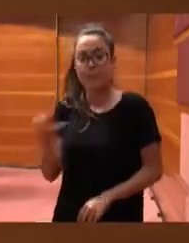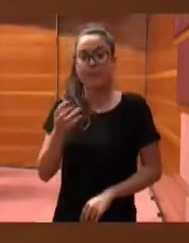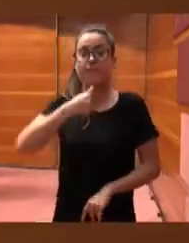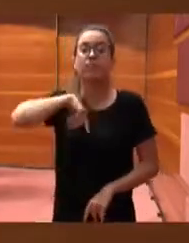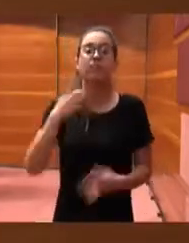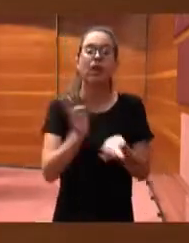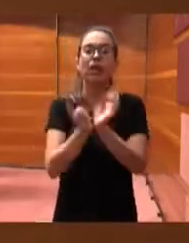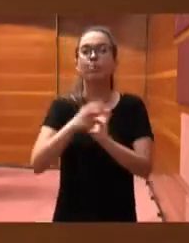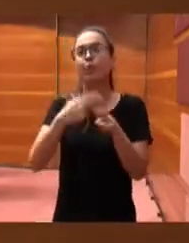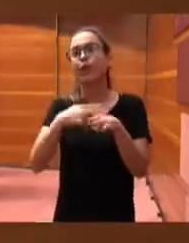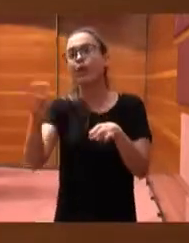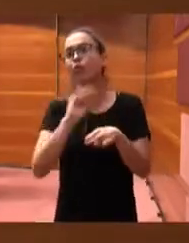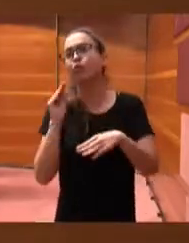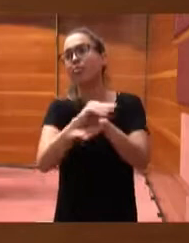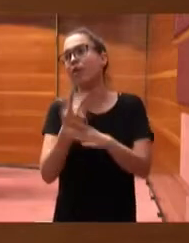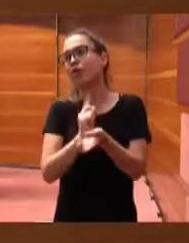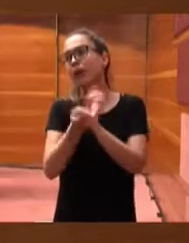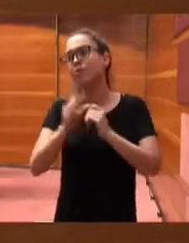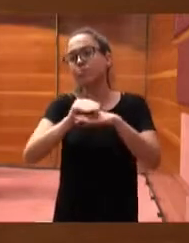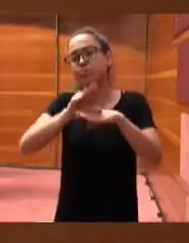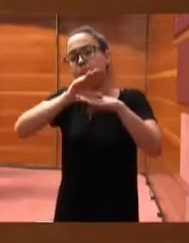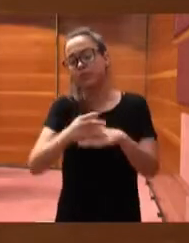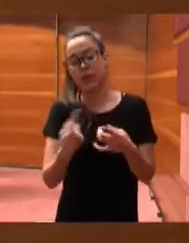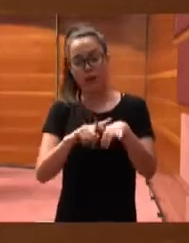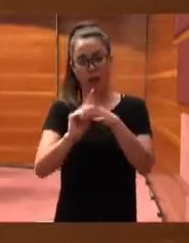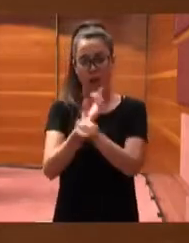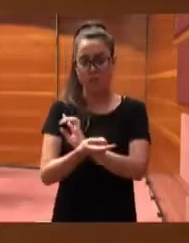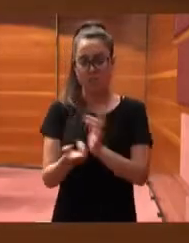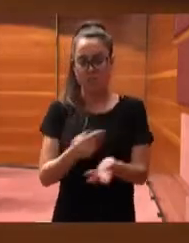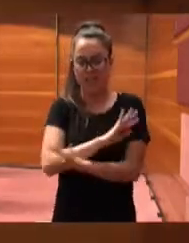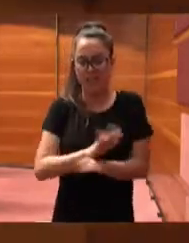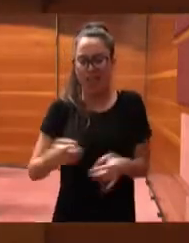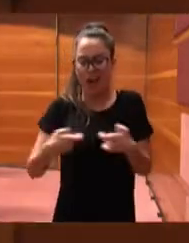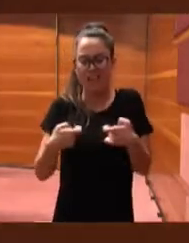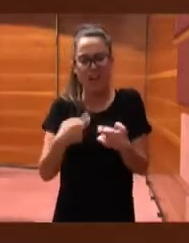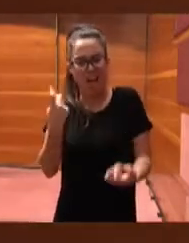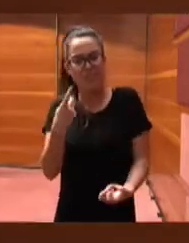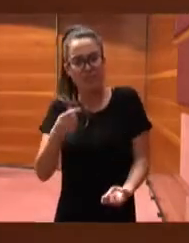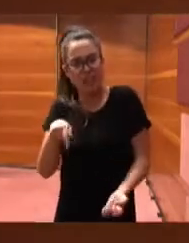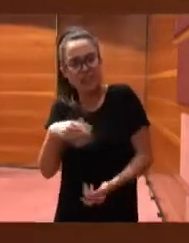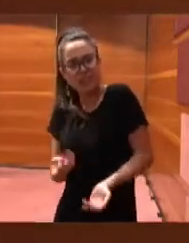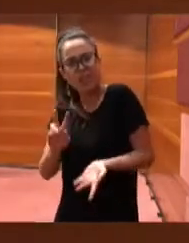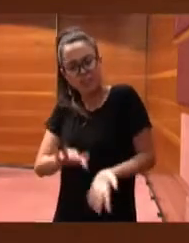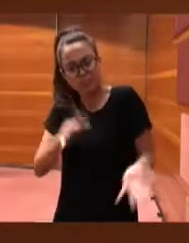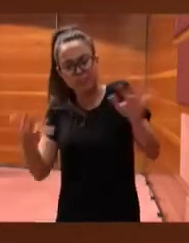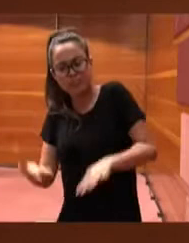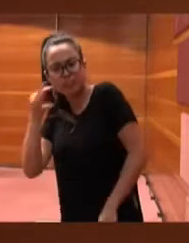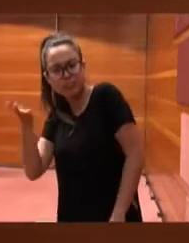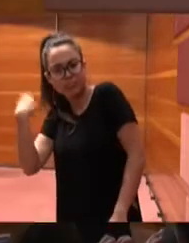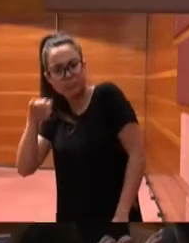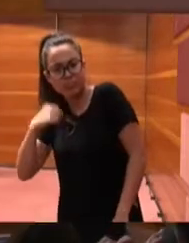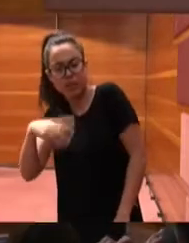las subvenciones, el dinero, lo que sea. Que haya unas garantías de que esto se va a hacer y se va a hacer de esas formas.